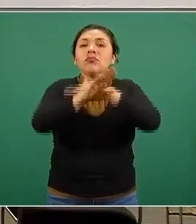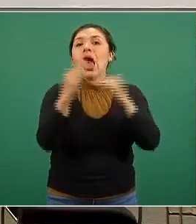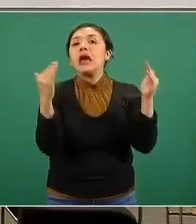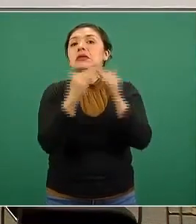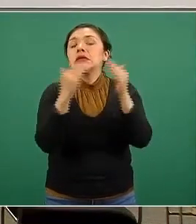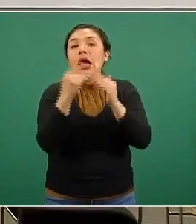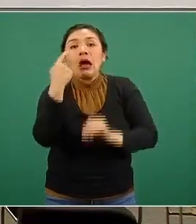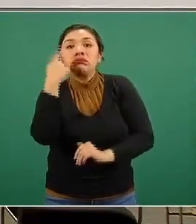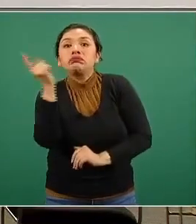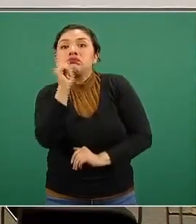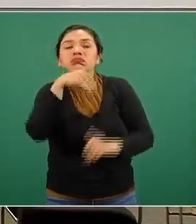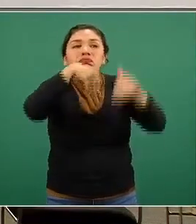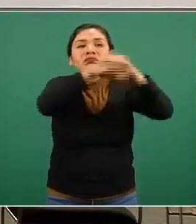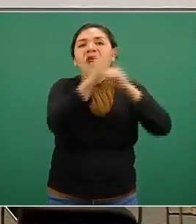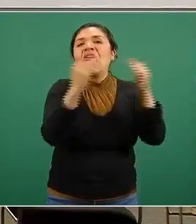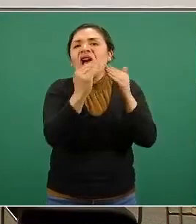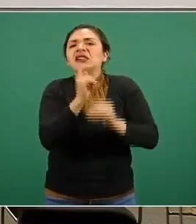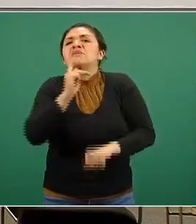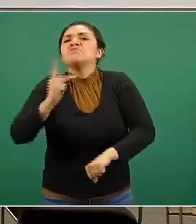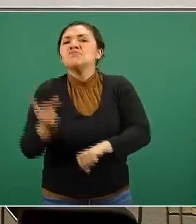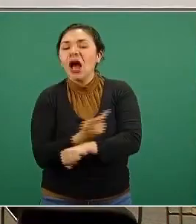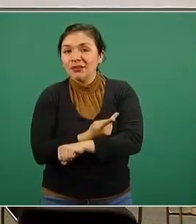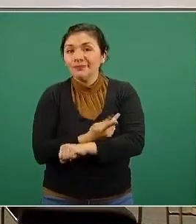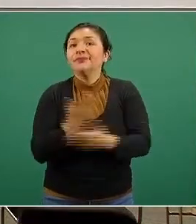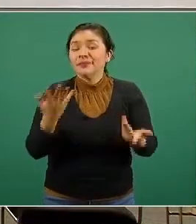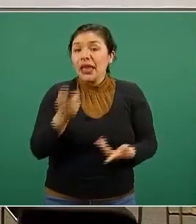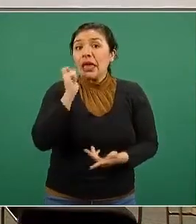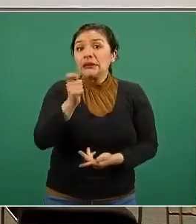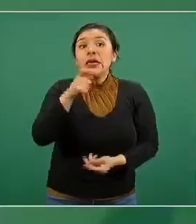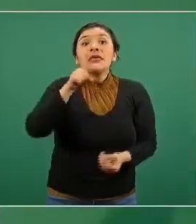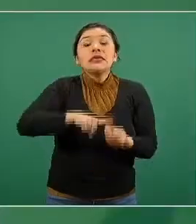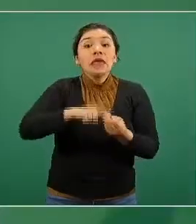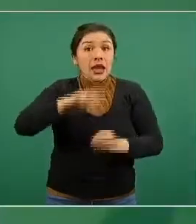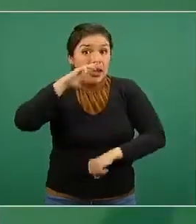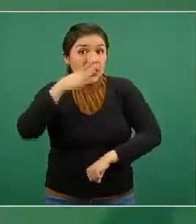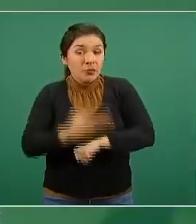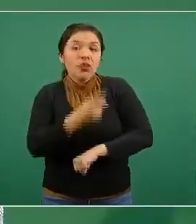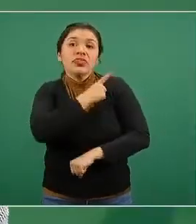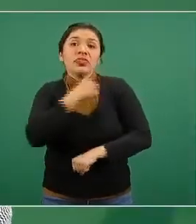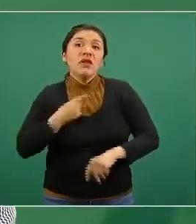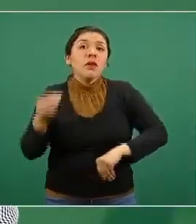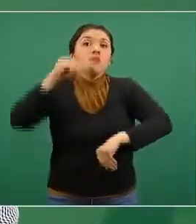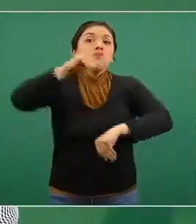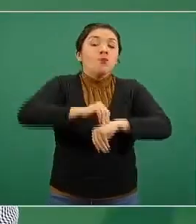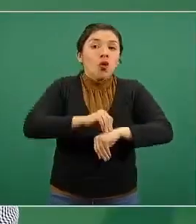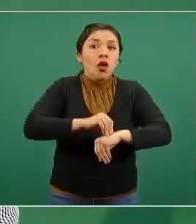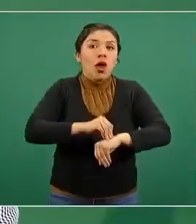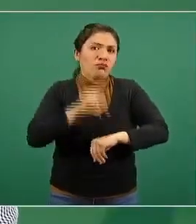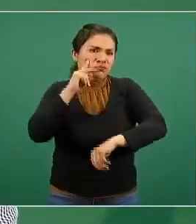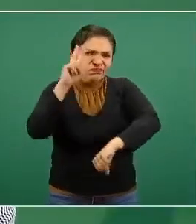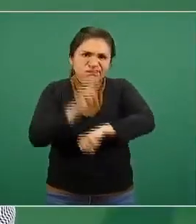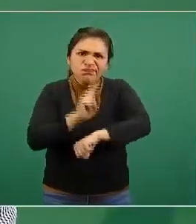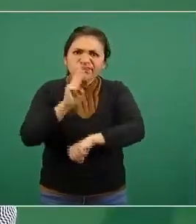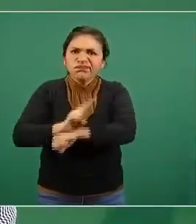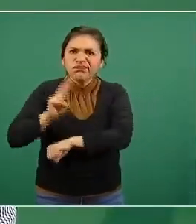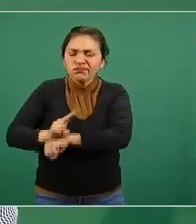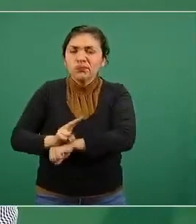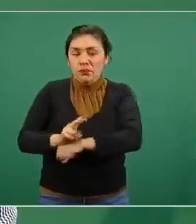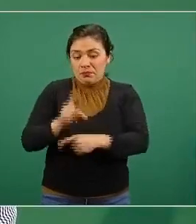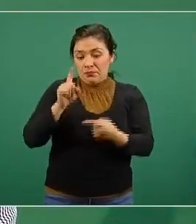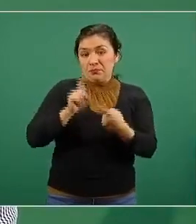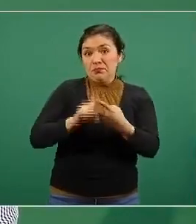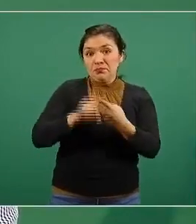domicilios particulares, tiene la responsabilidad de poder implementar. Que esto se lleve a cabo, lógicamente,